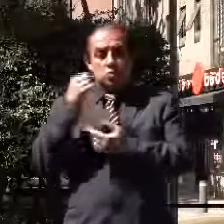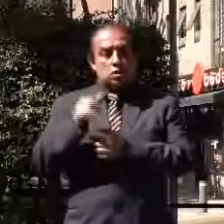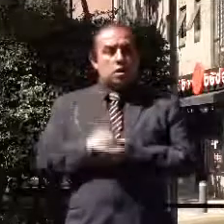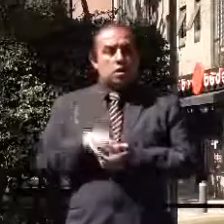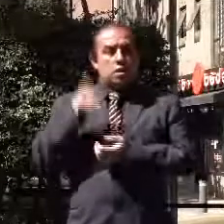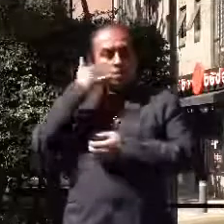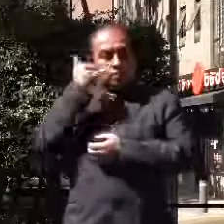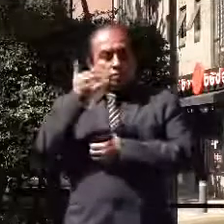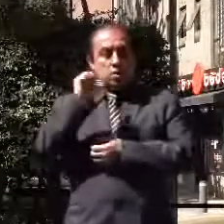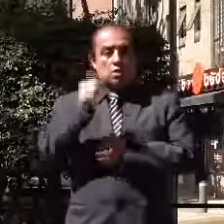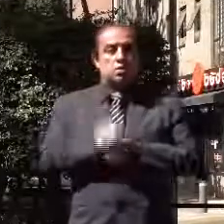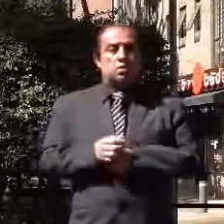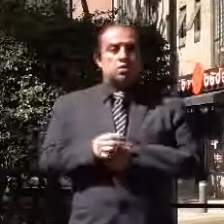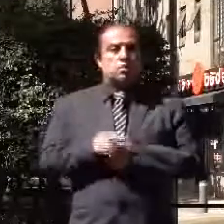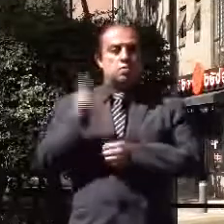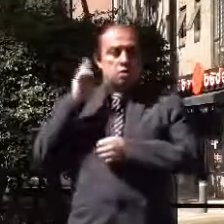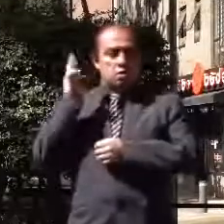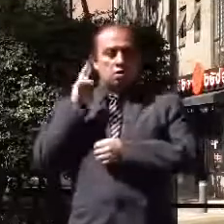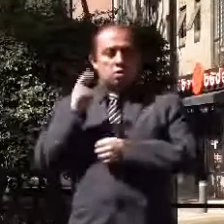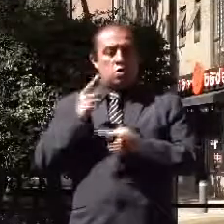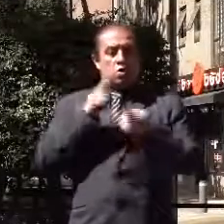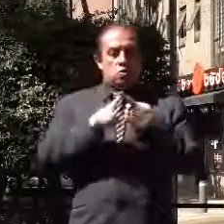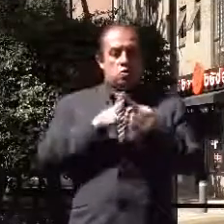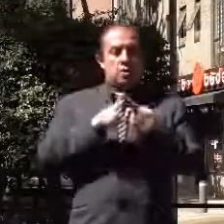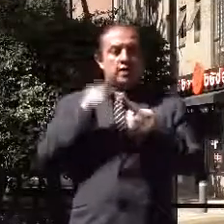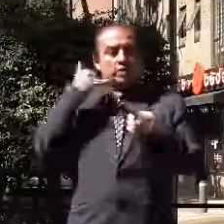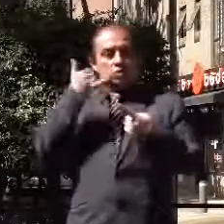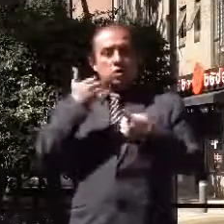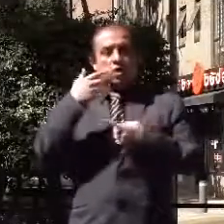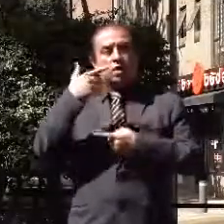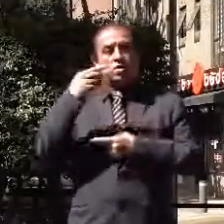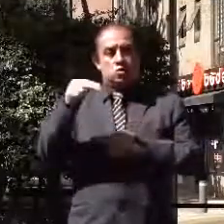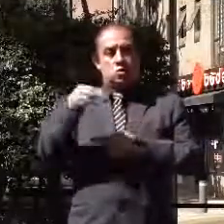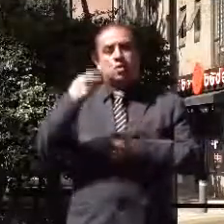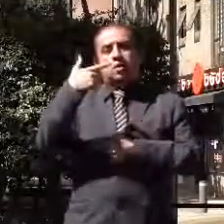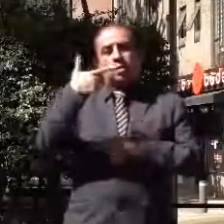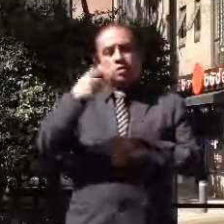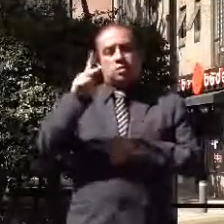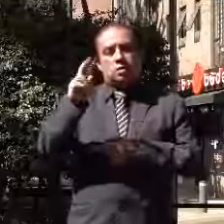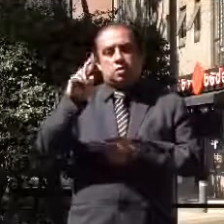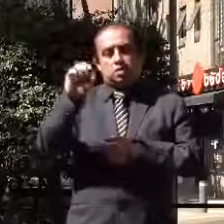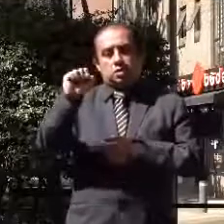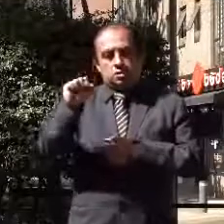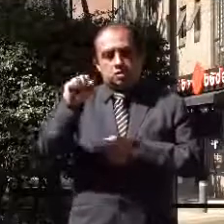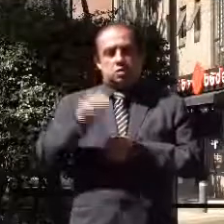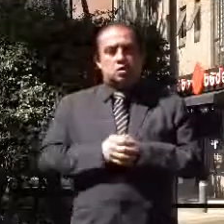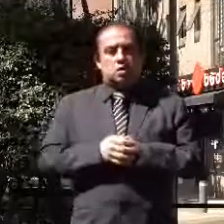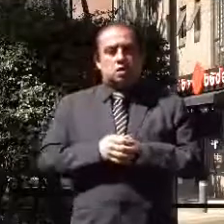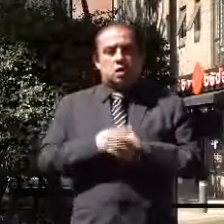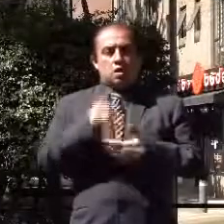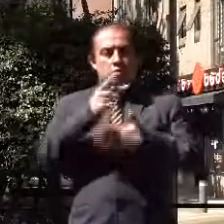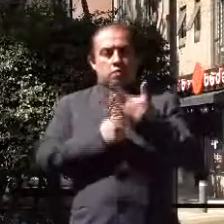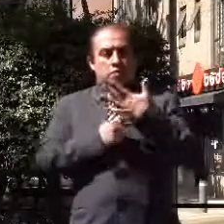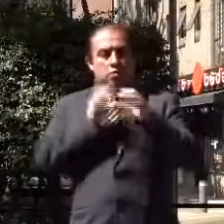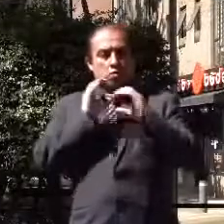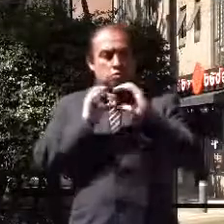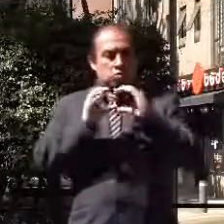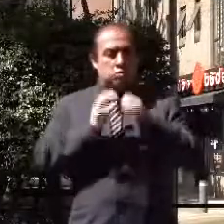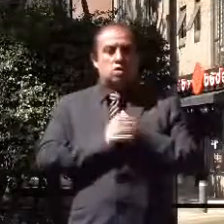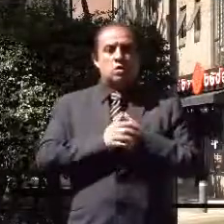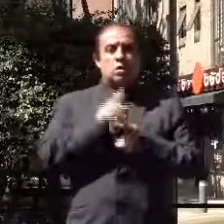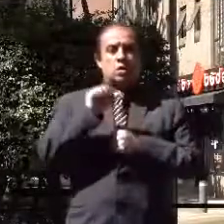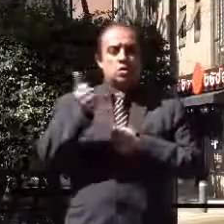radio. El celular se llama GPRS, el protocolo de comunicación, y el otro